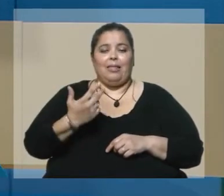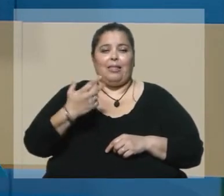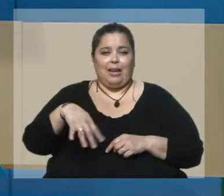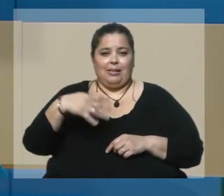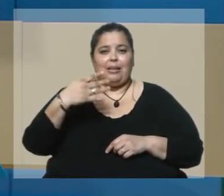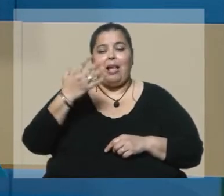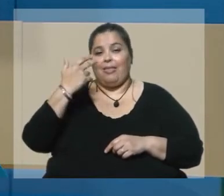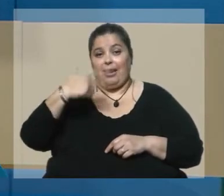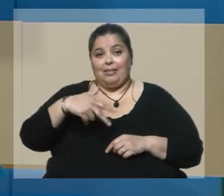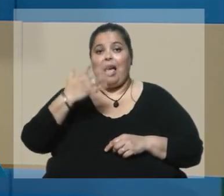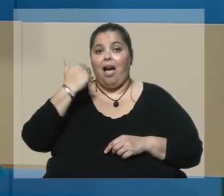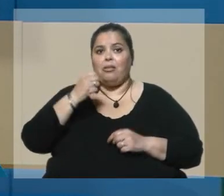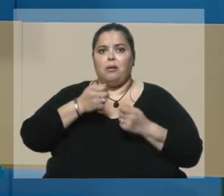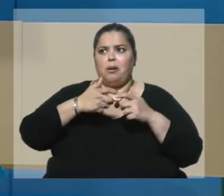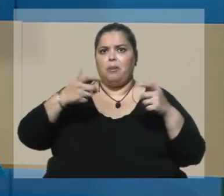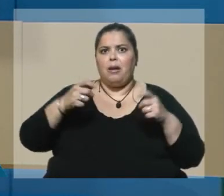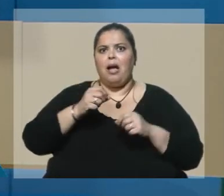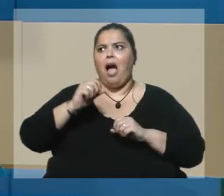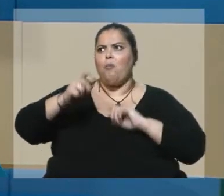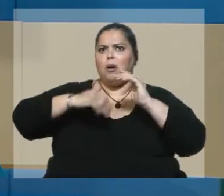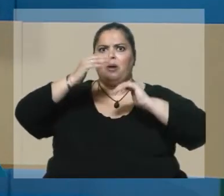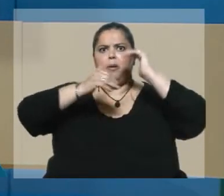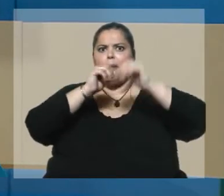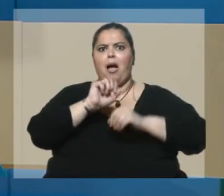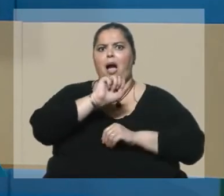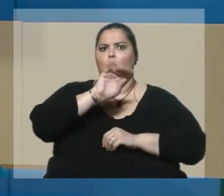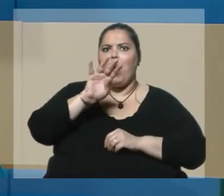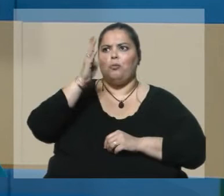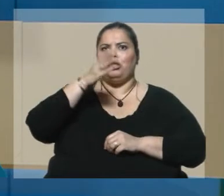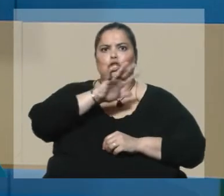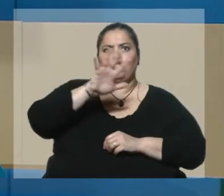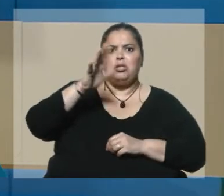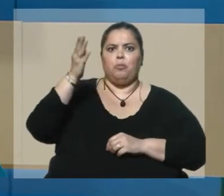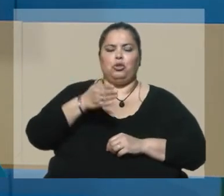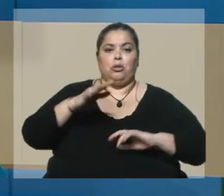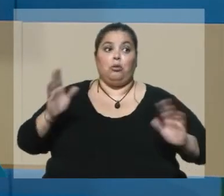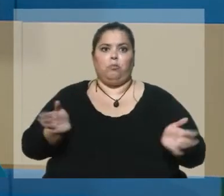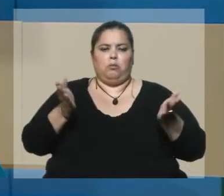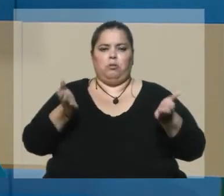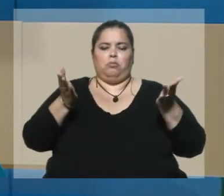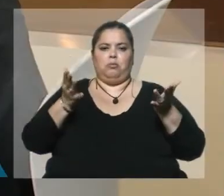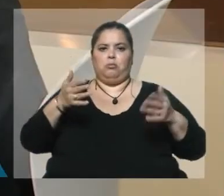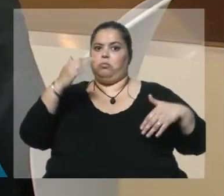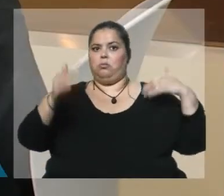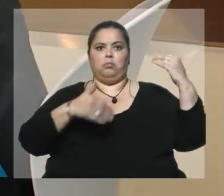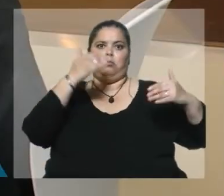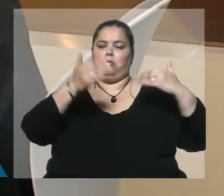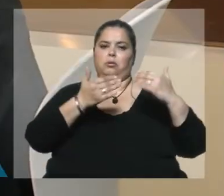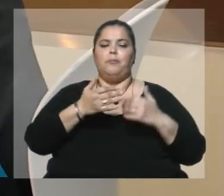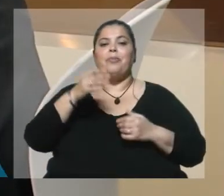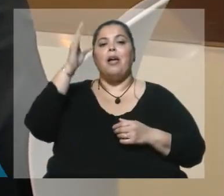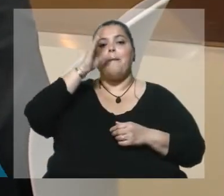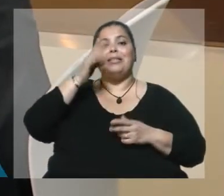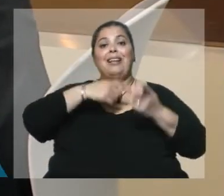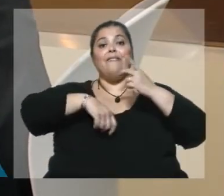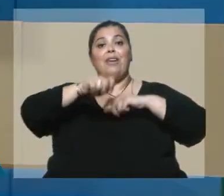y era si se quiere el que yo tomaba el el que empujaba un poco de la región sí Uruguay le vende bastante a